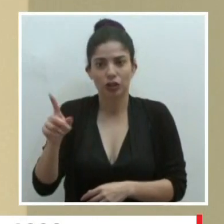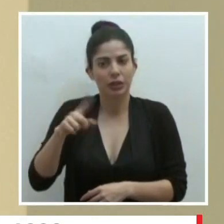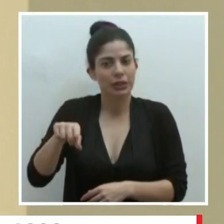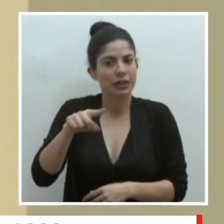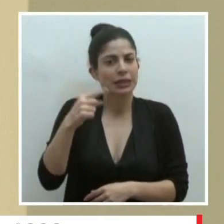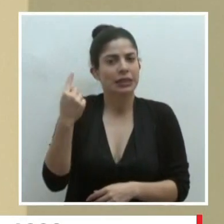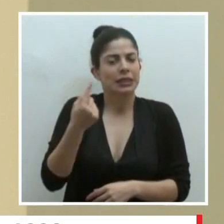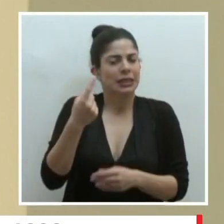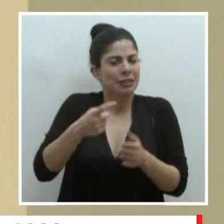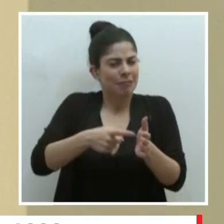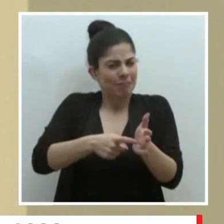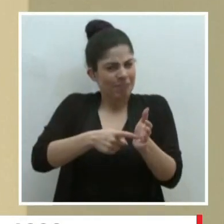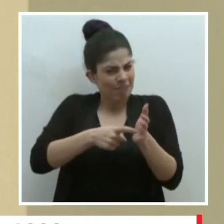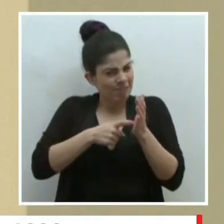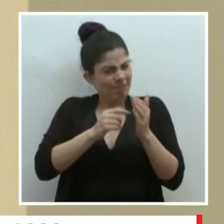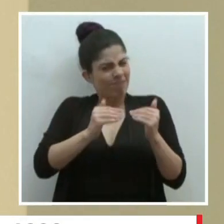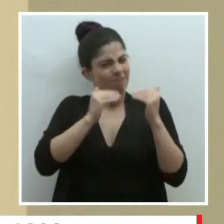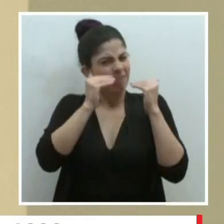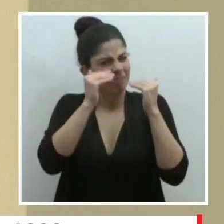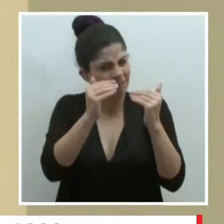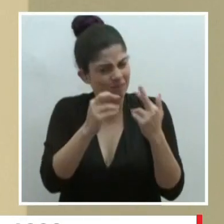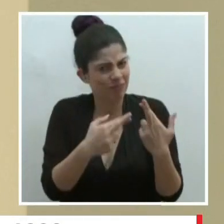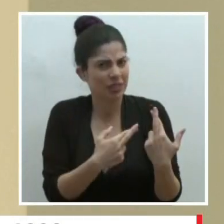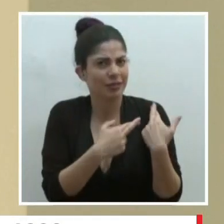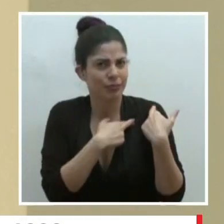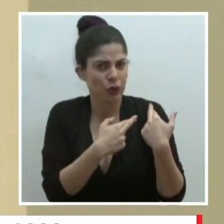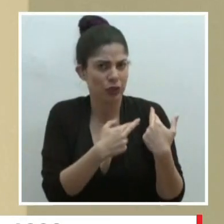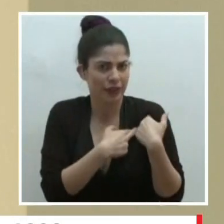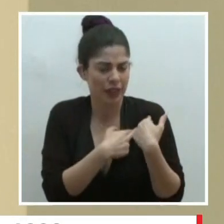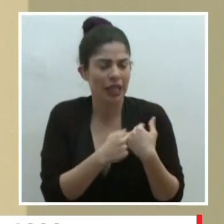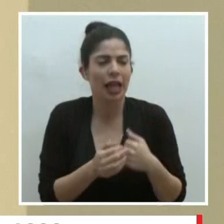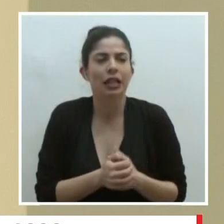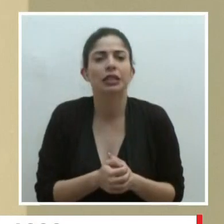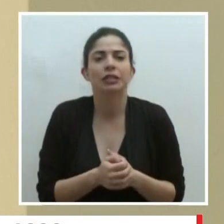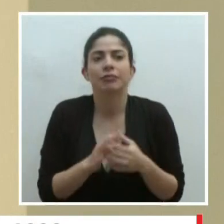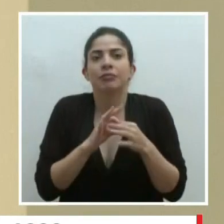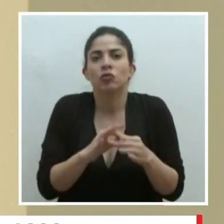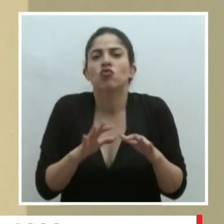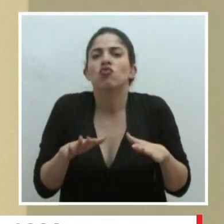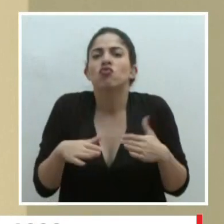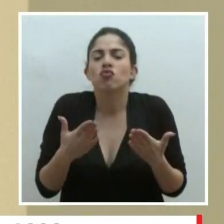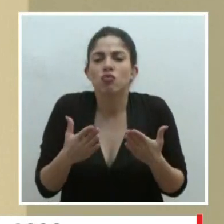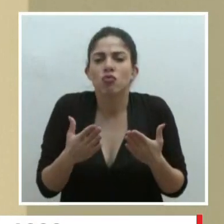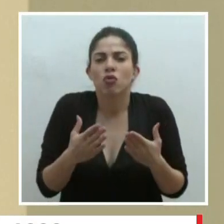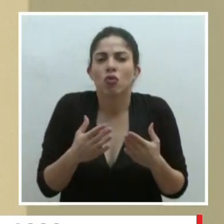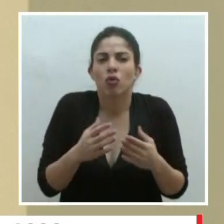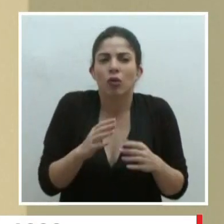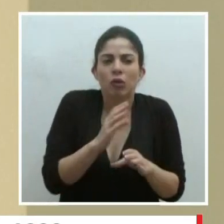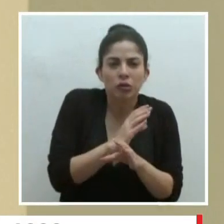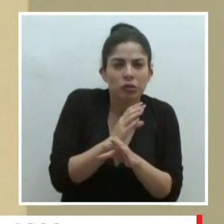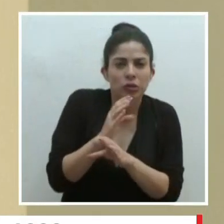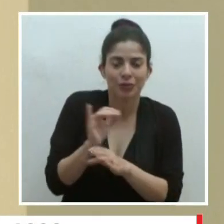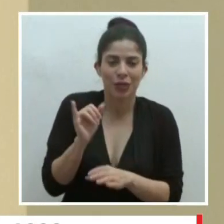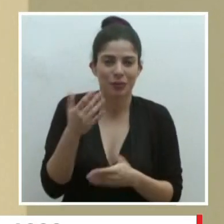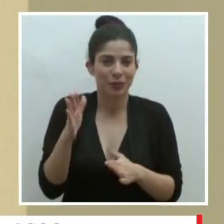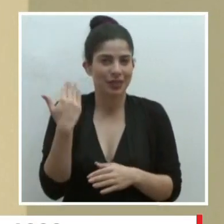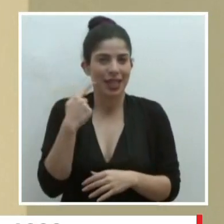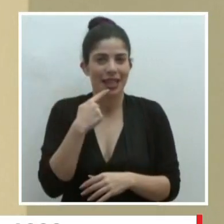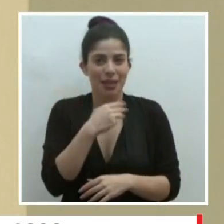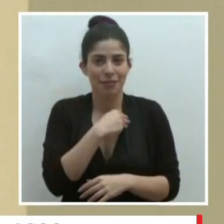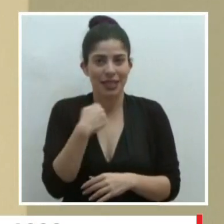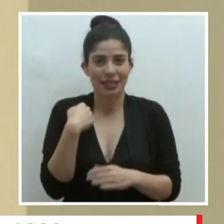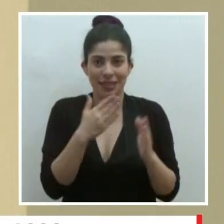más alto grado de responsabilidad con respecto al mantenimiento, como decía la